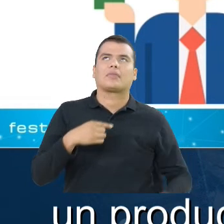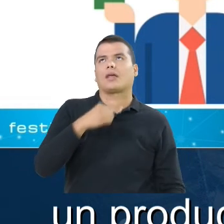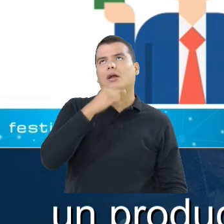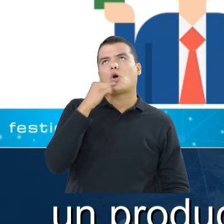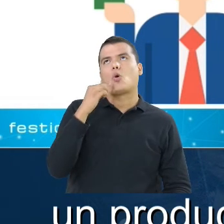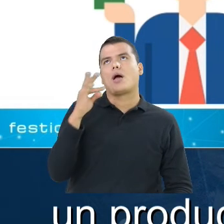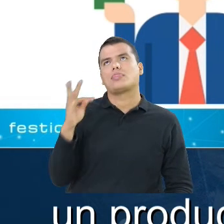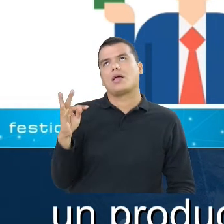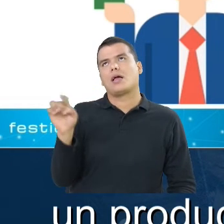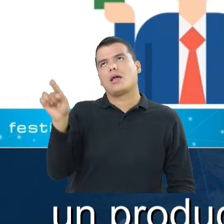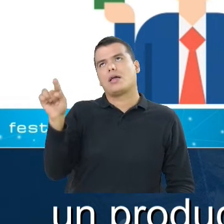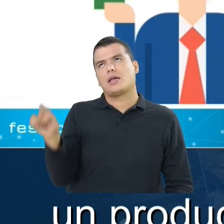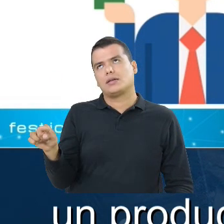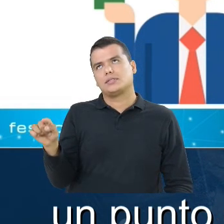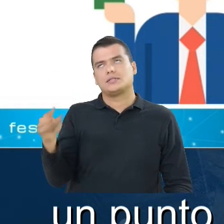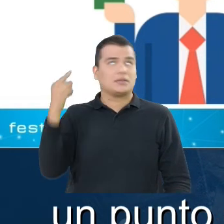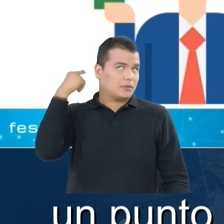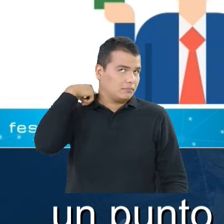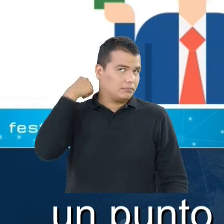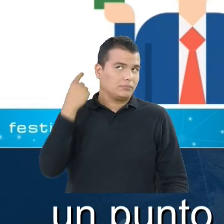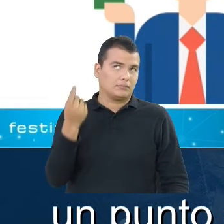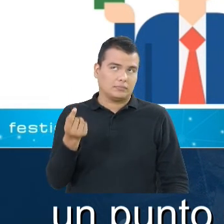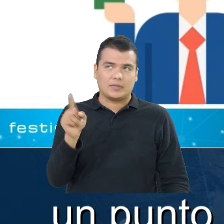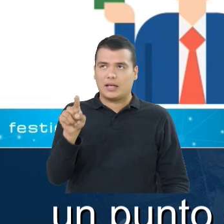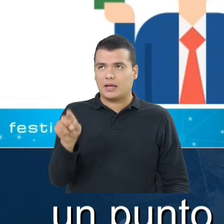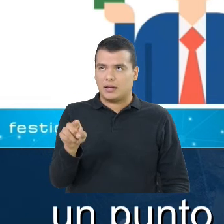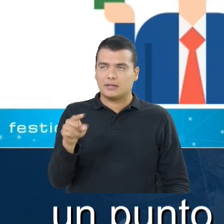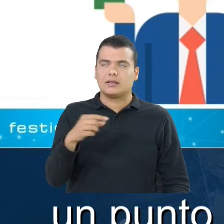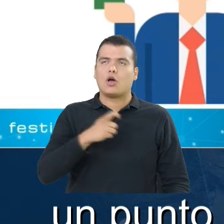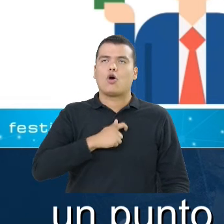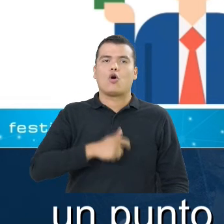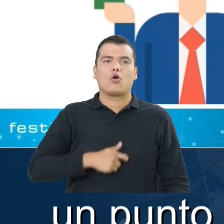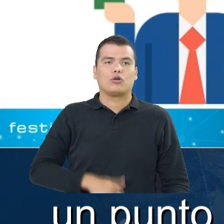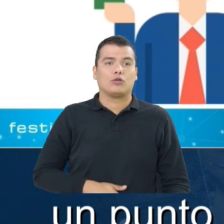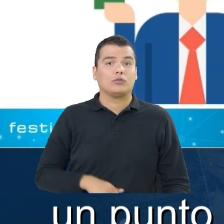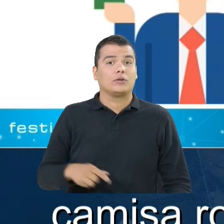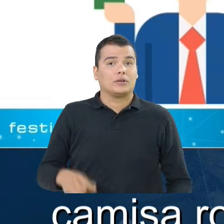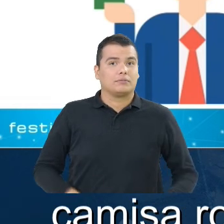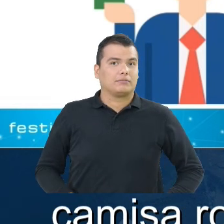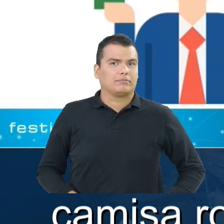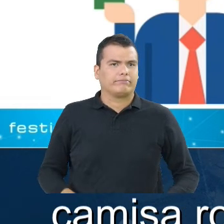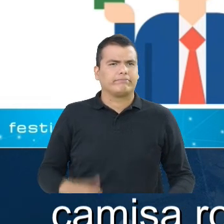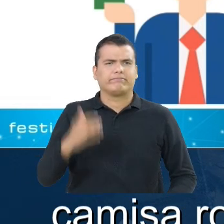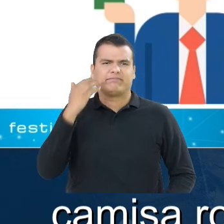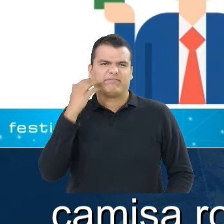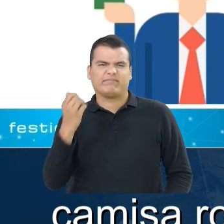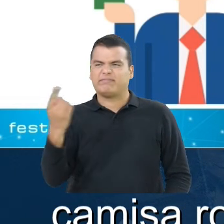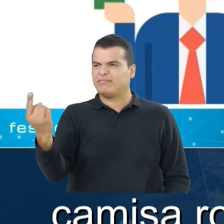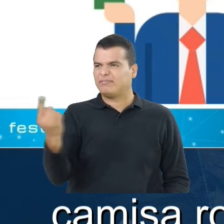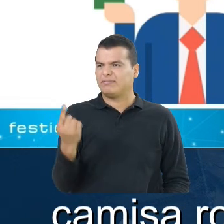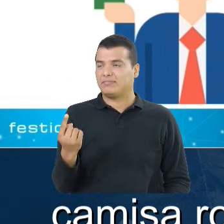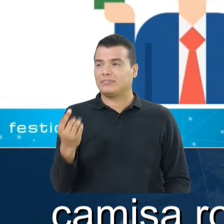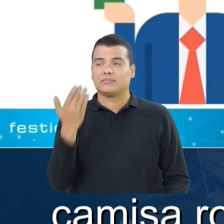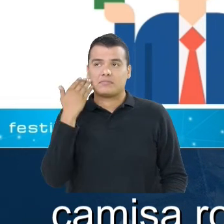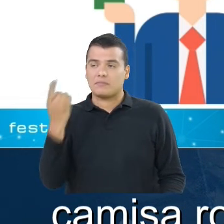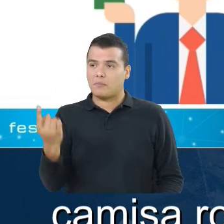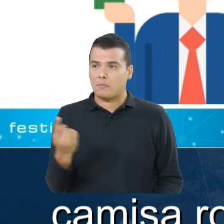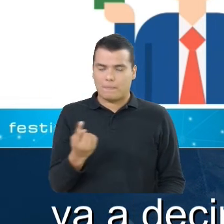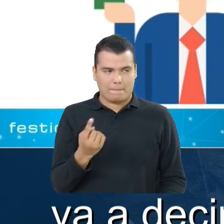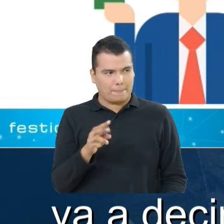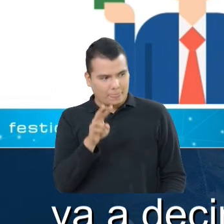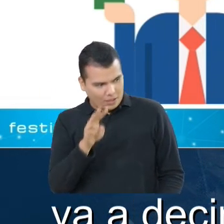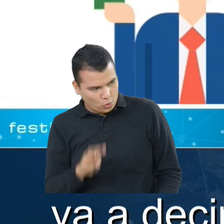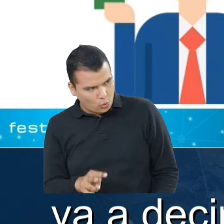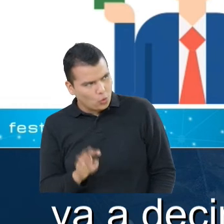talla S con botones. No, él te va a decir, con la camisa roja, la chica de tus sueños te va a mirar en la siguiente rumba y no